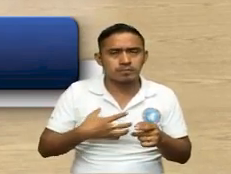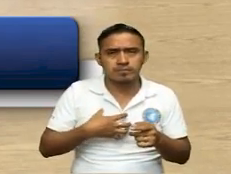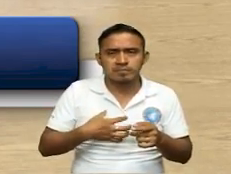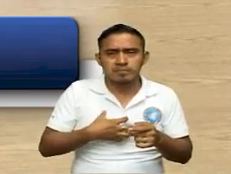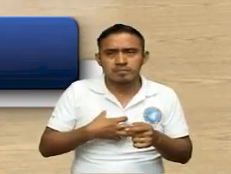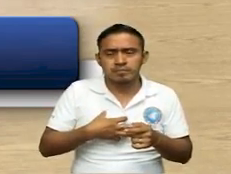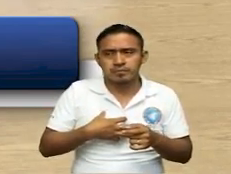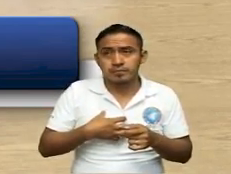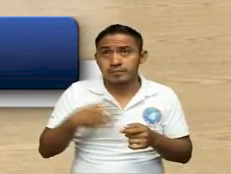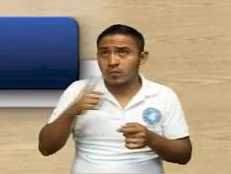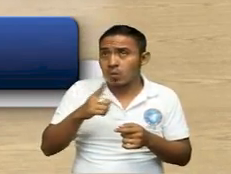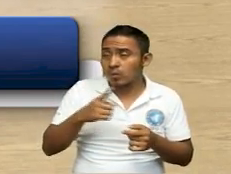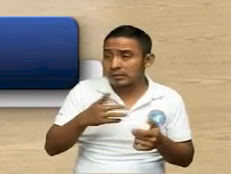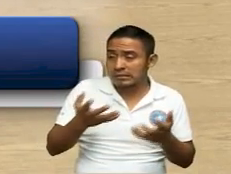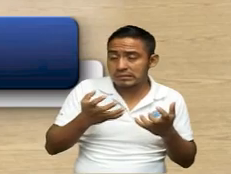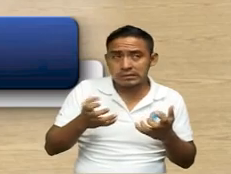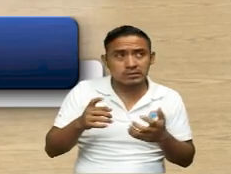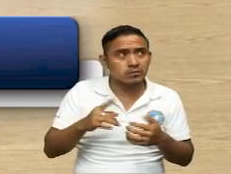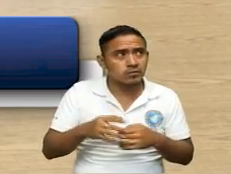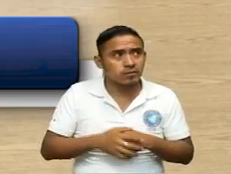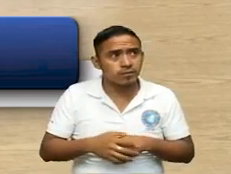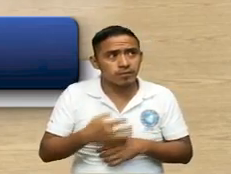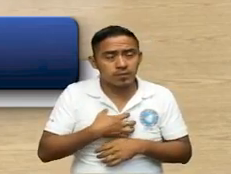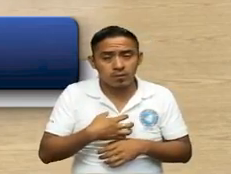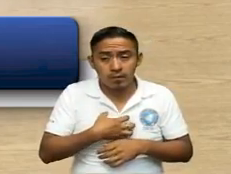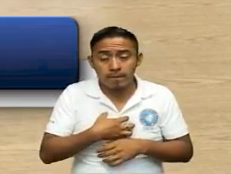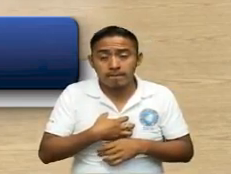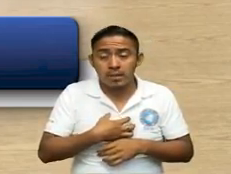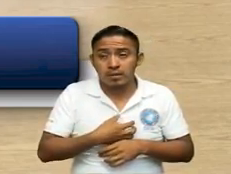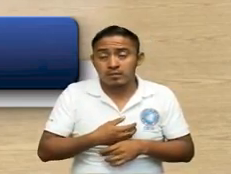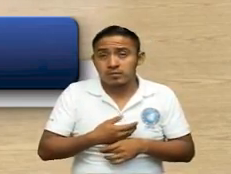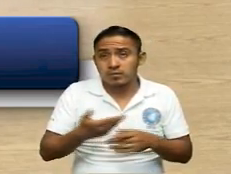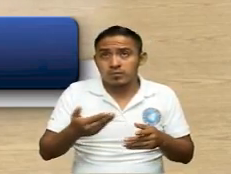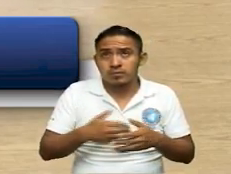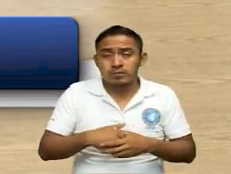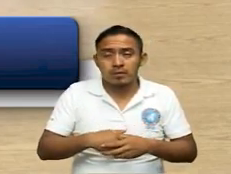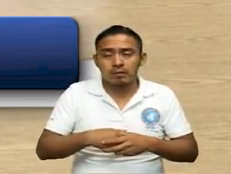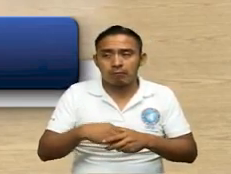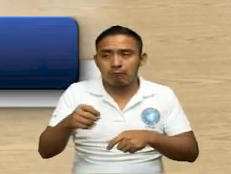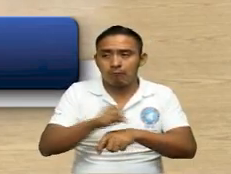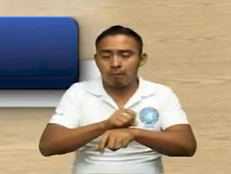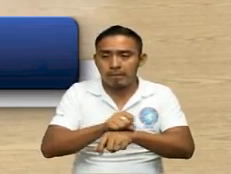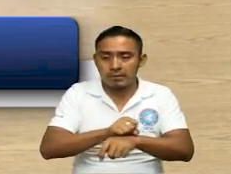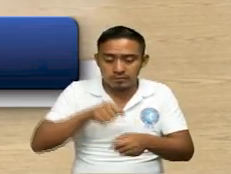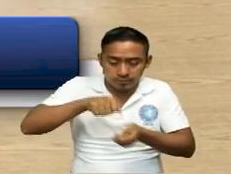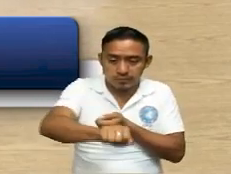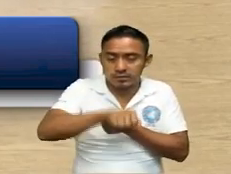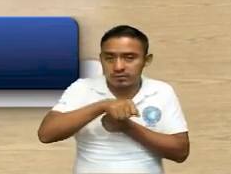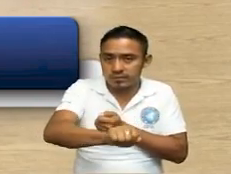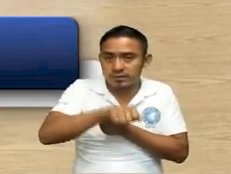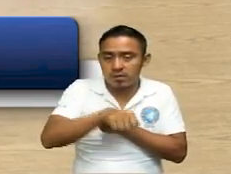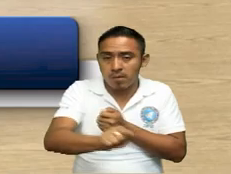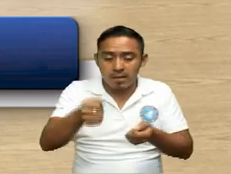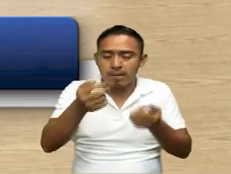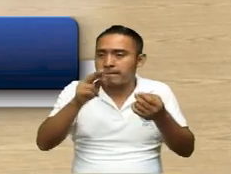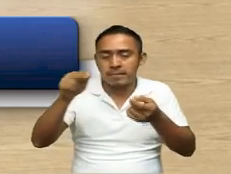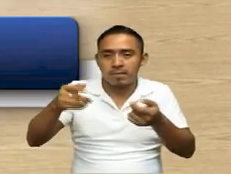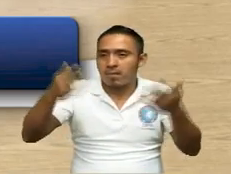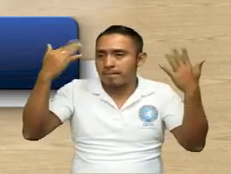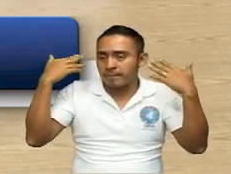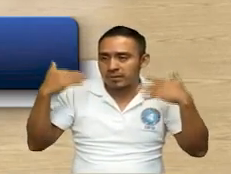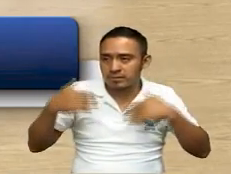no es porque ellos quieran, sino por su condición económica, pues, por ahorrar utilizan hasta el mismo jabón de lavar ropa